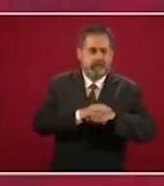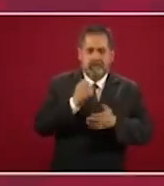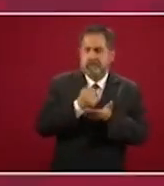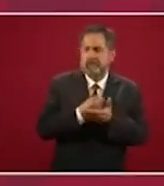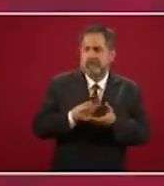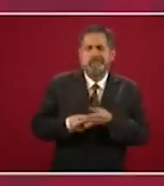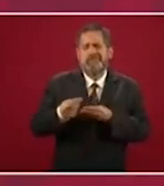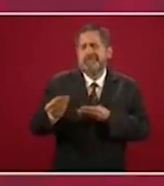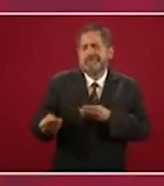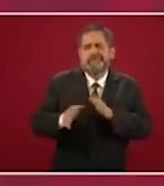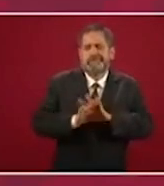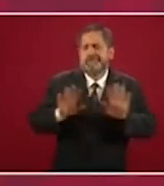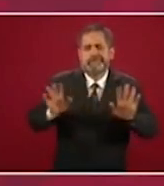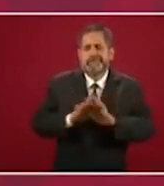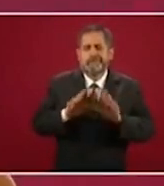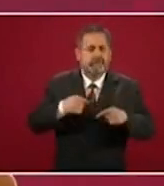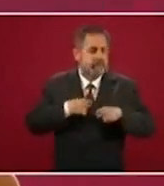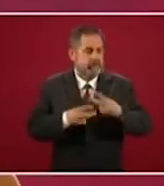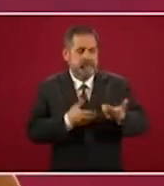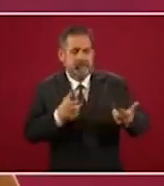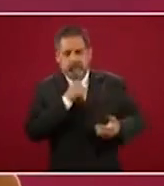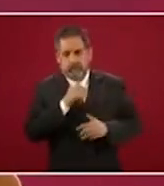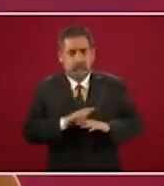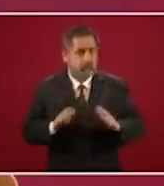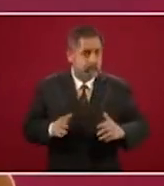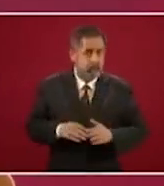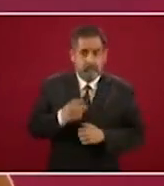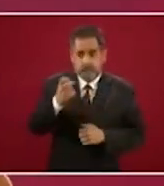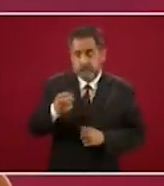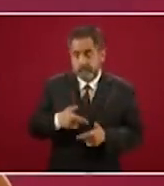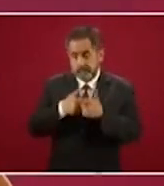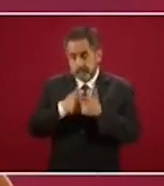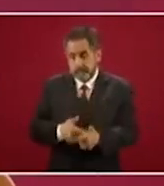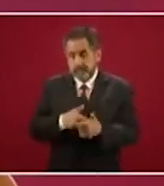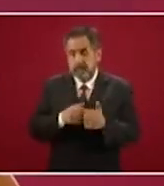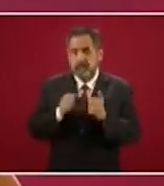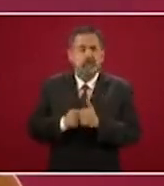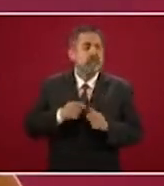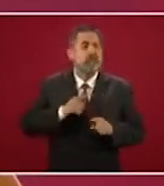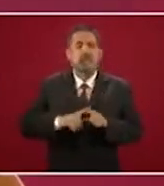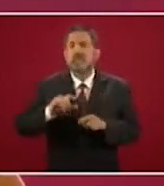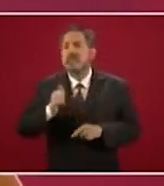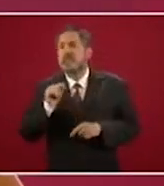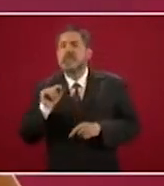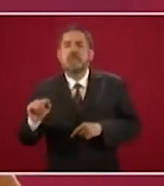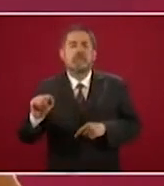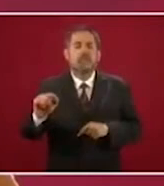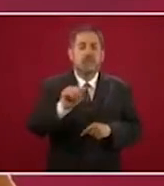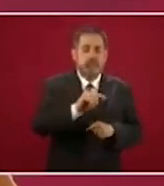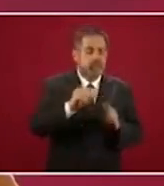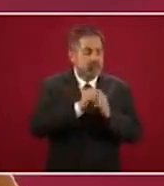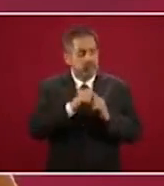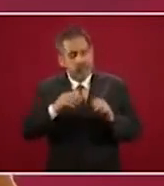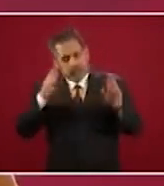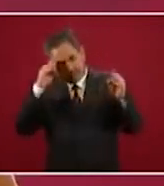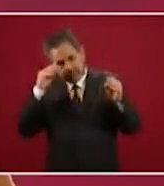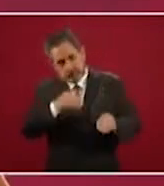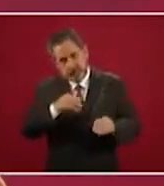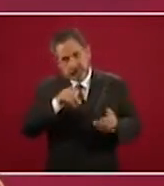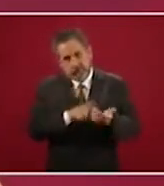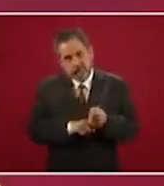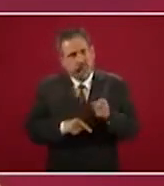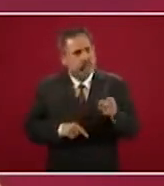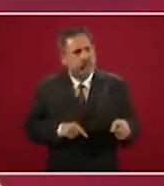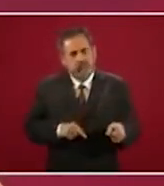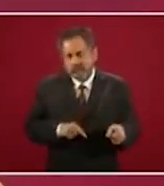Gobierno de México, y seguiremos actuando con las diferentes dependencias con miras específicas a